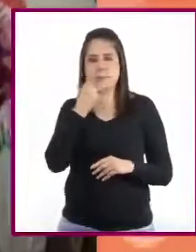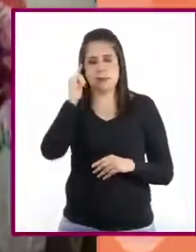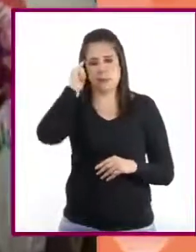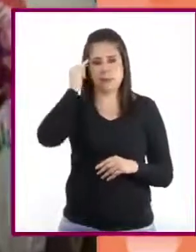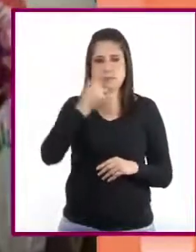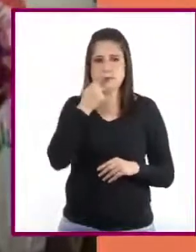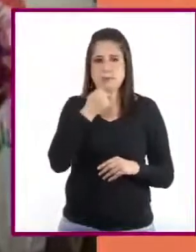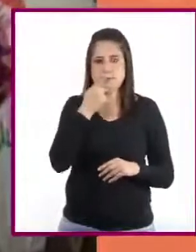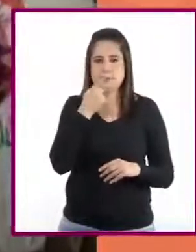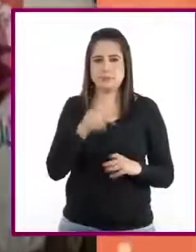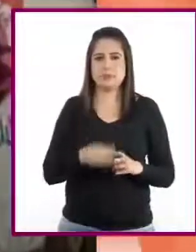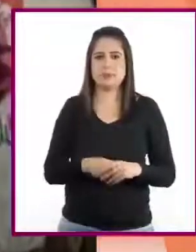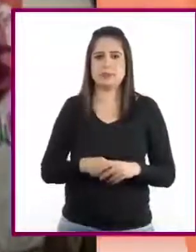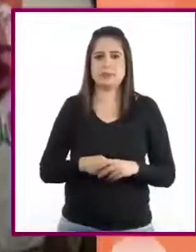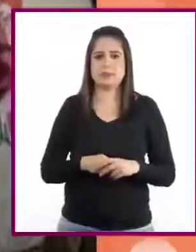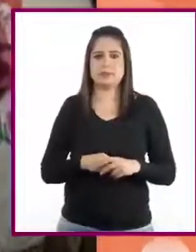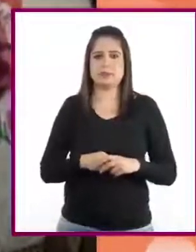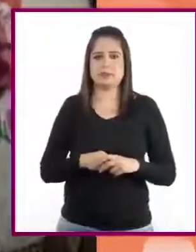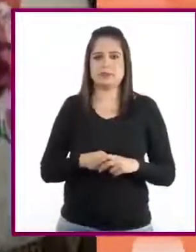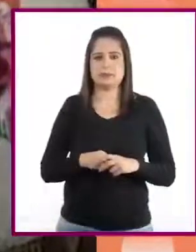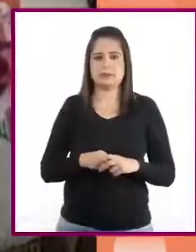ver cara, ¿no?